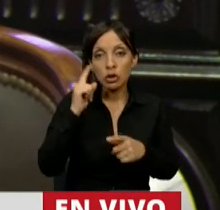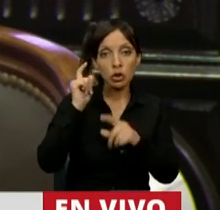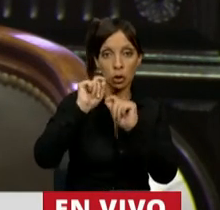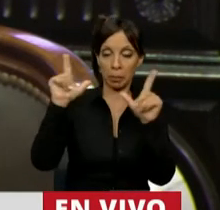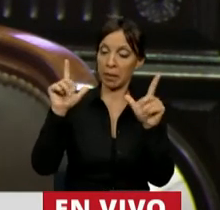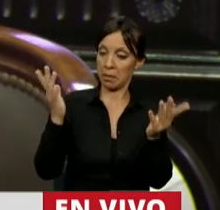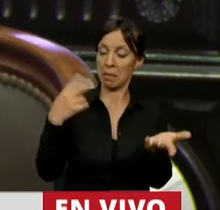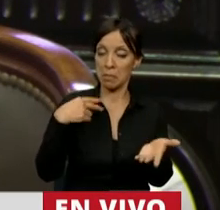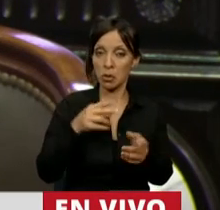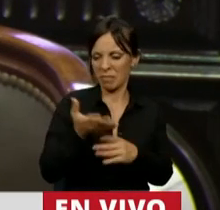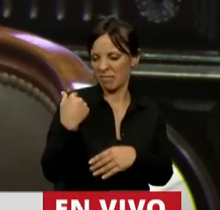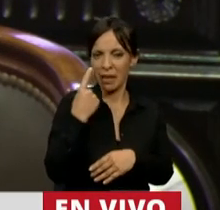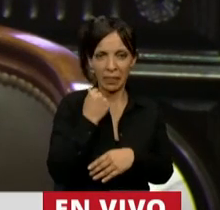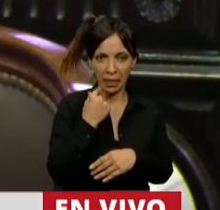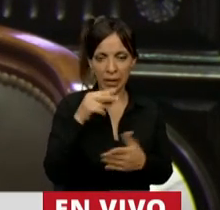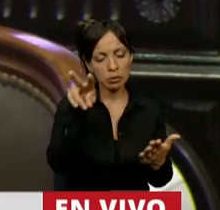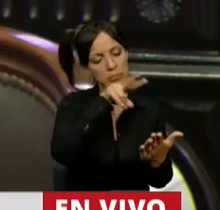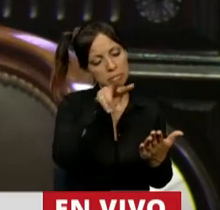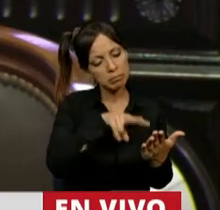sorpresa, leí hace unos días